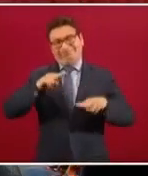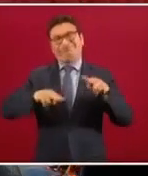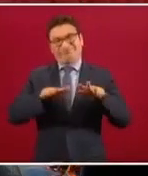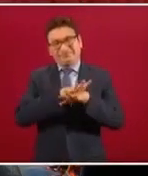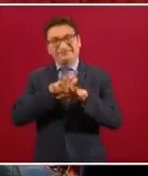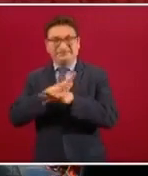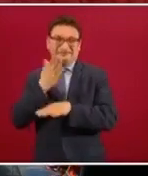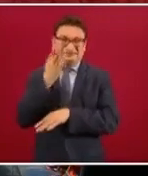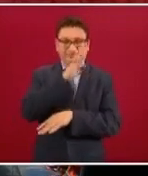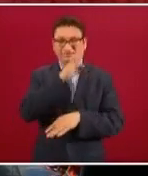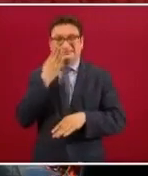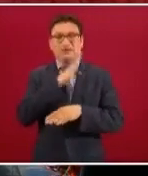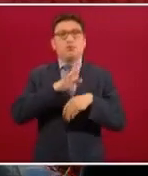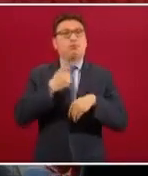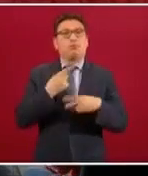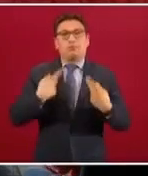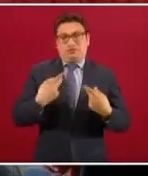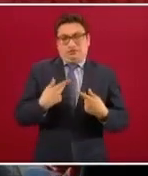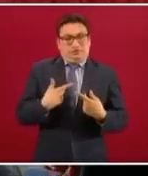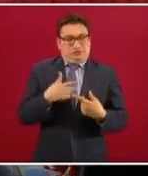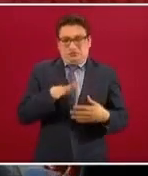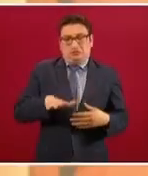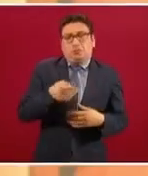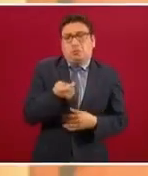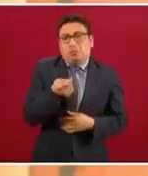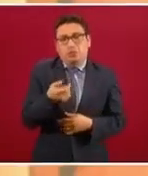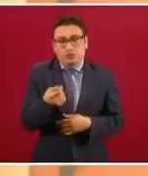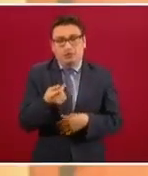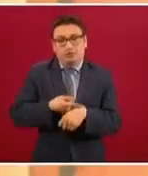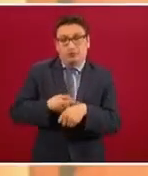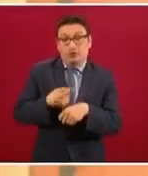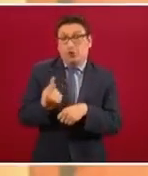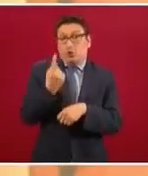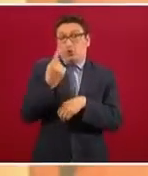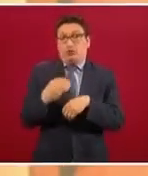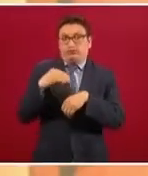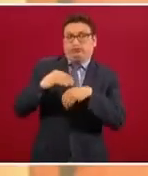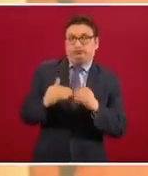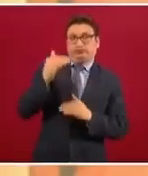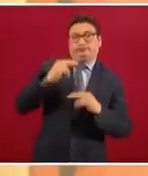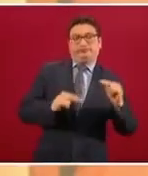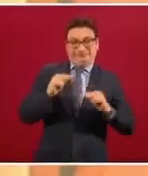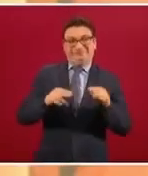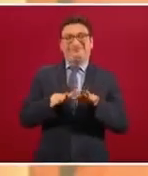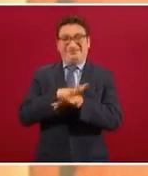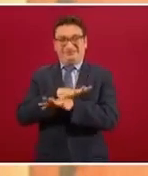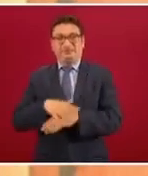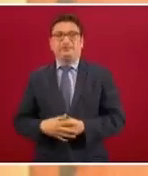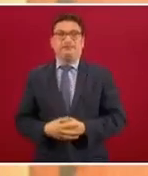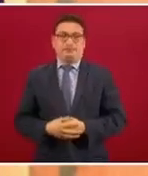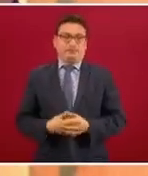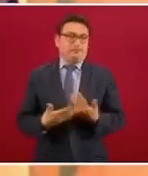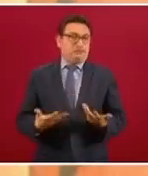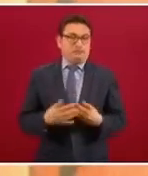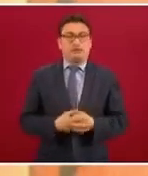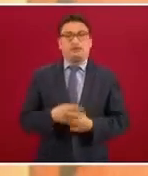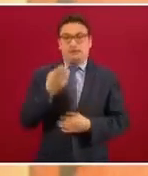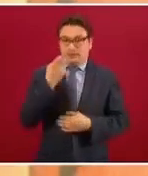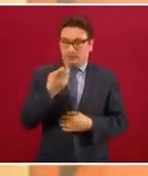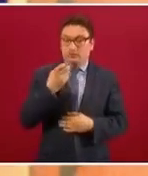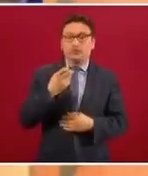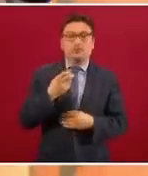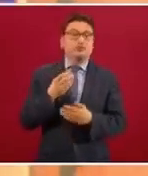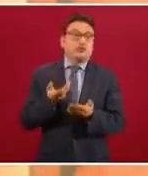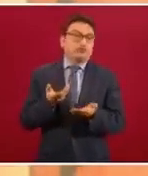cuando son poquitos casos, con uno que aumente puede cambiar importantemente este índice. Entonces, todavía hay